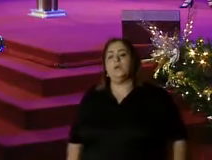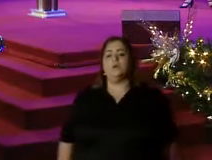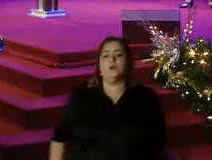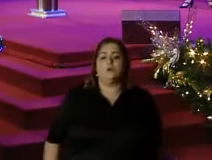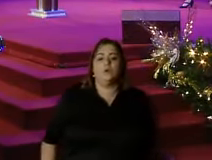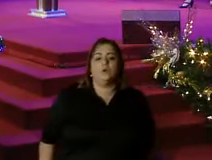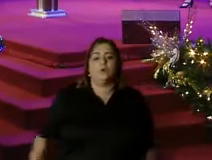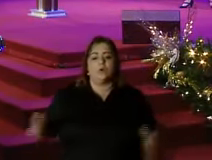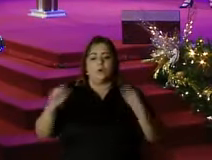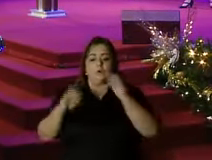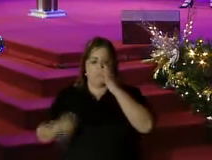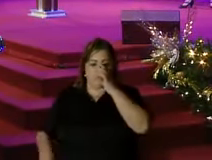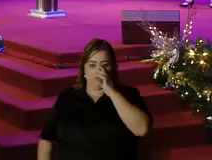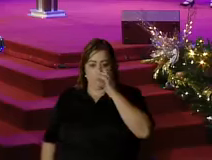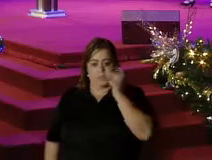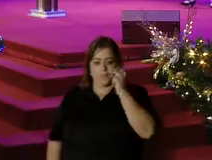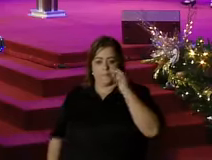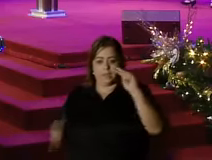Mírame,